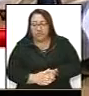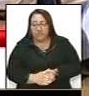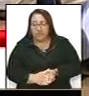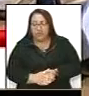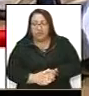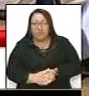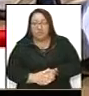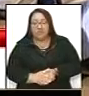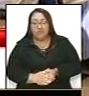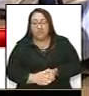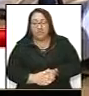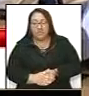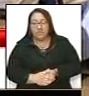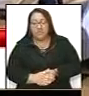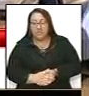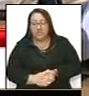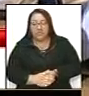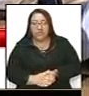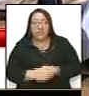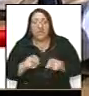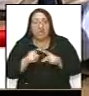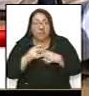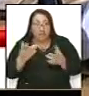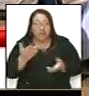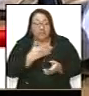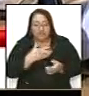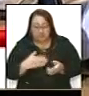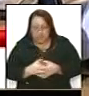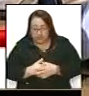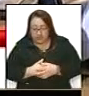tiempo, presidenta,